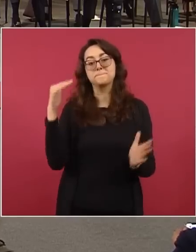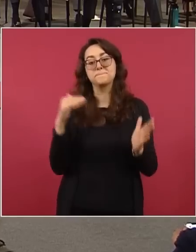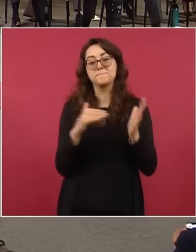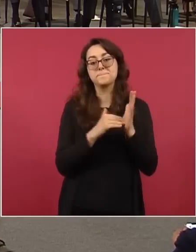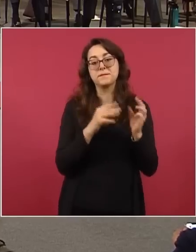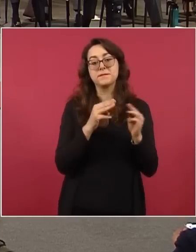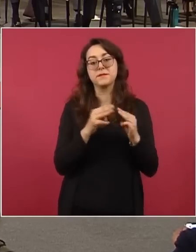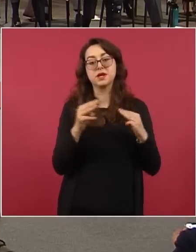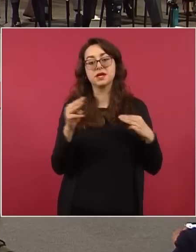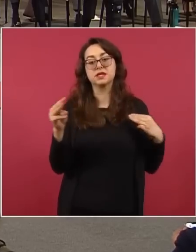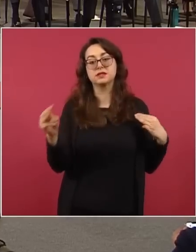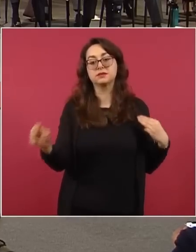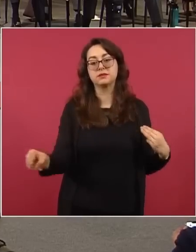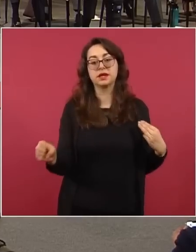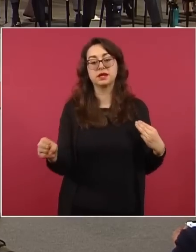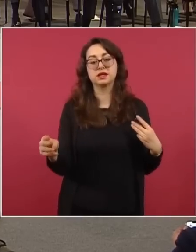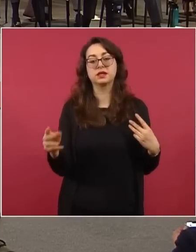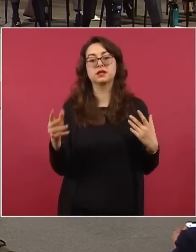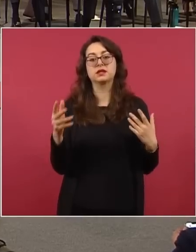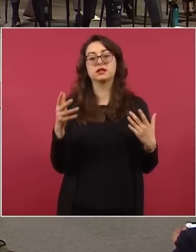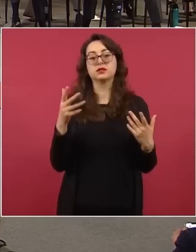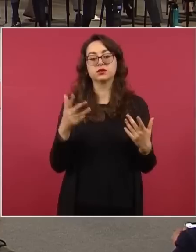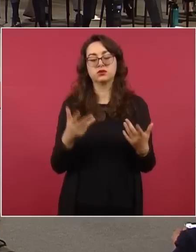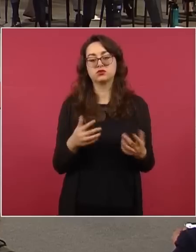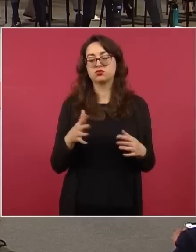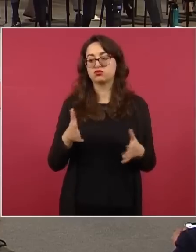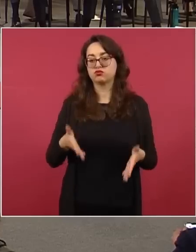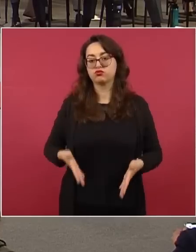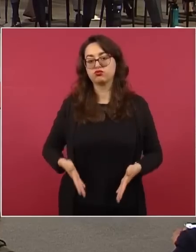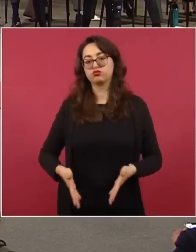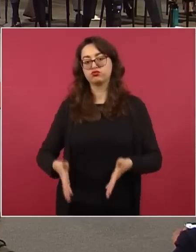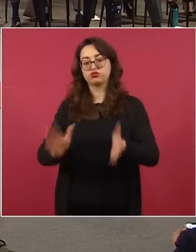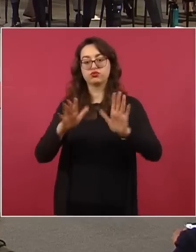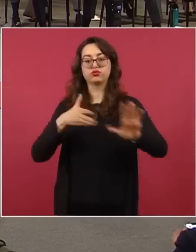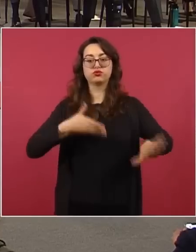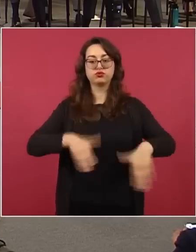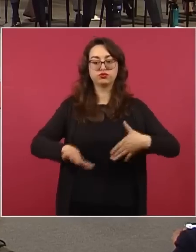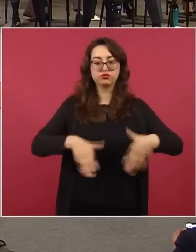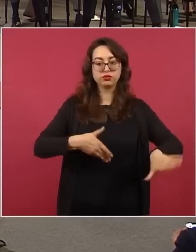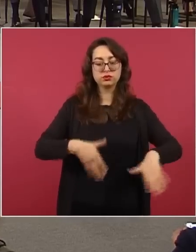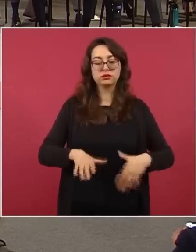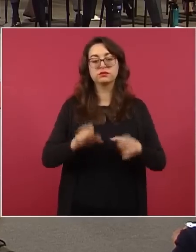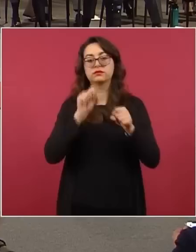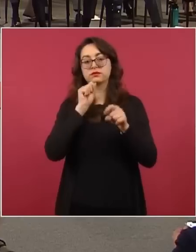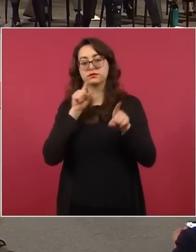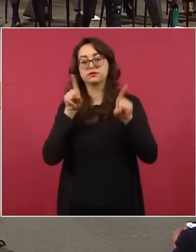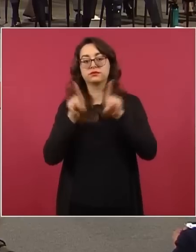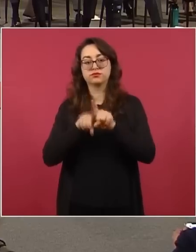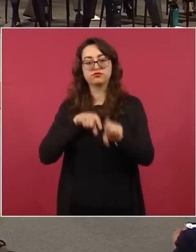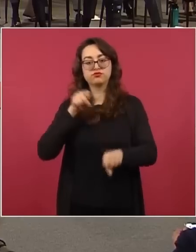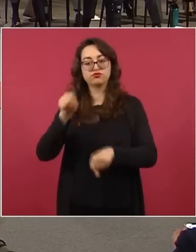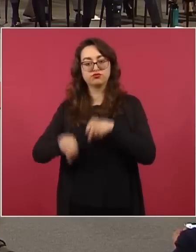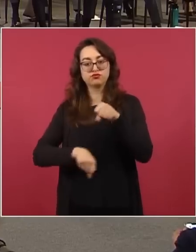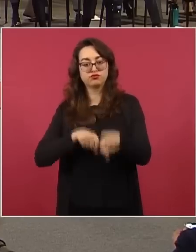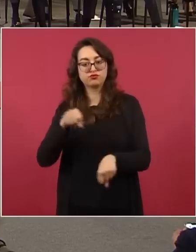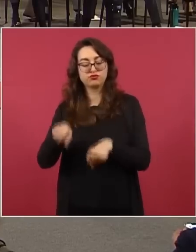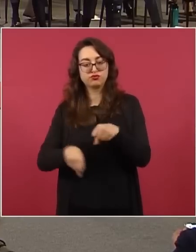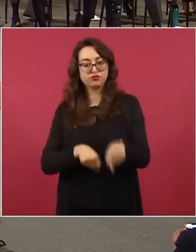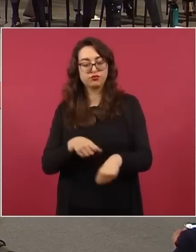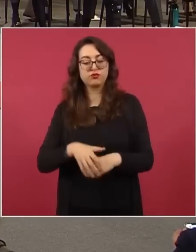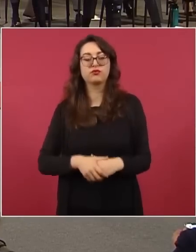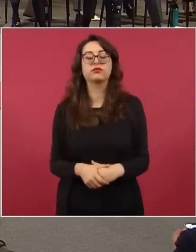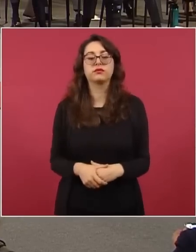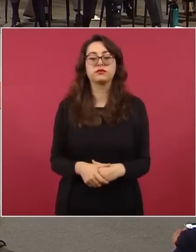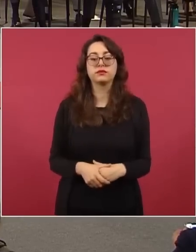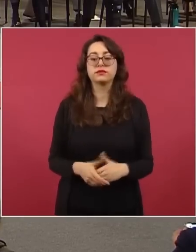metros lineales de bulevares va a tener ciclovía y va a tener andador peatonal la estación